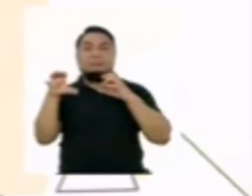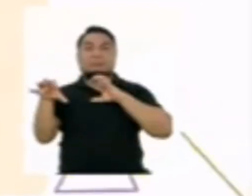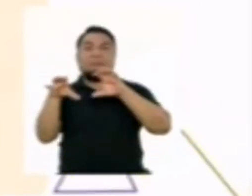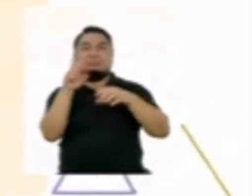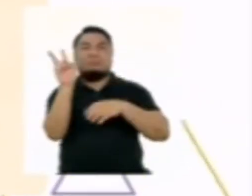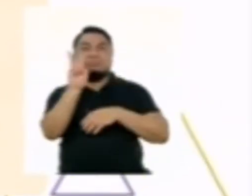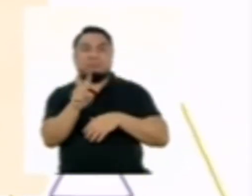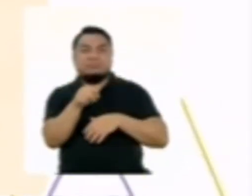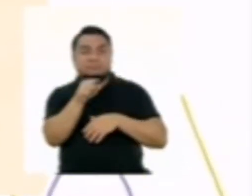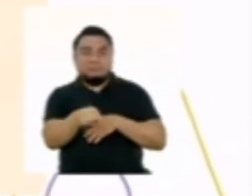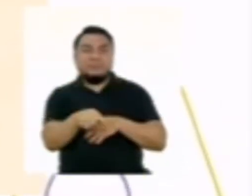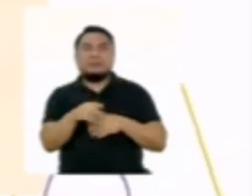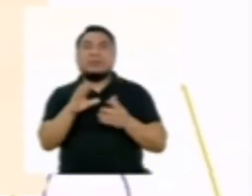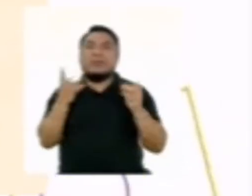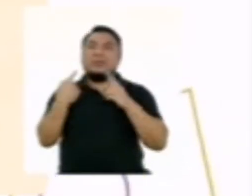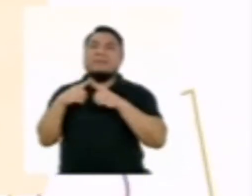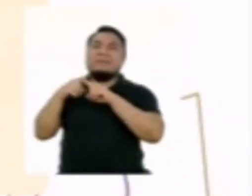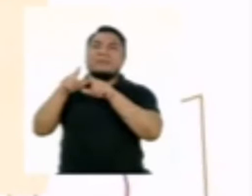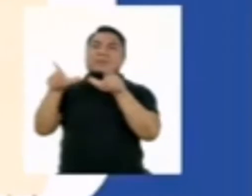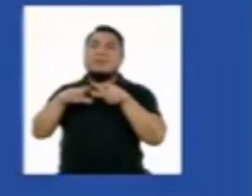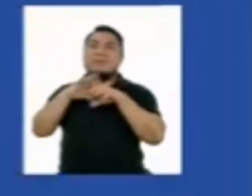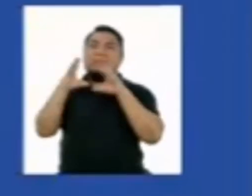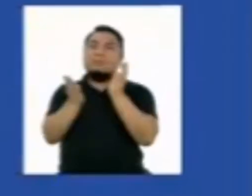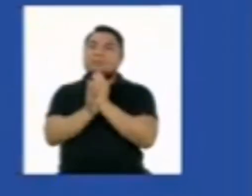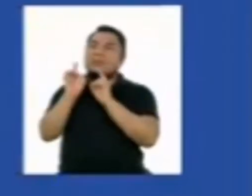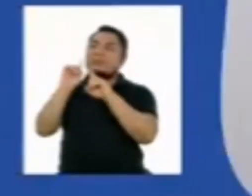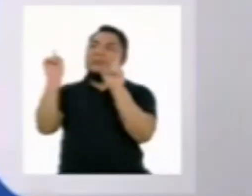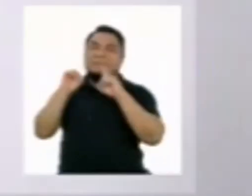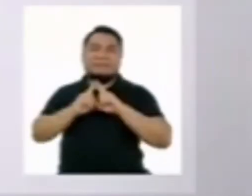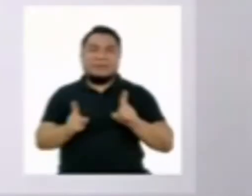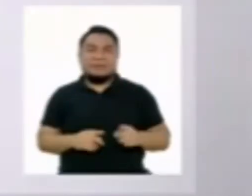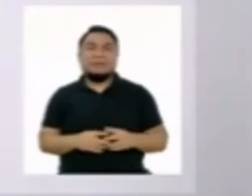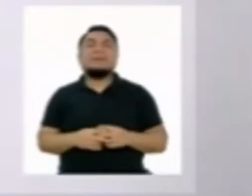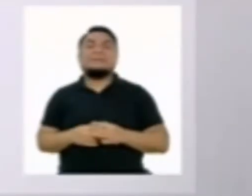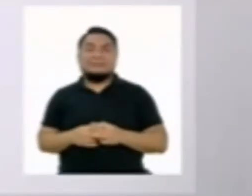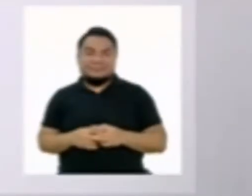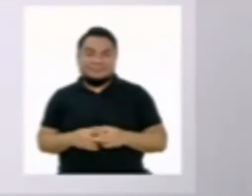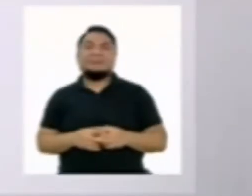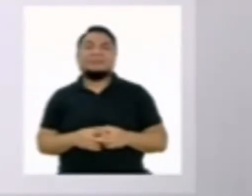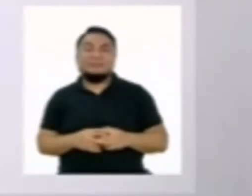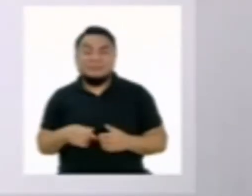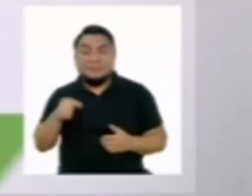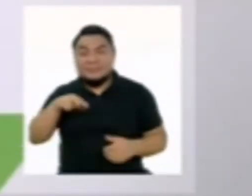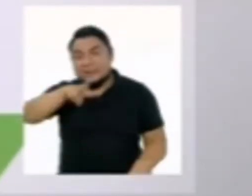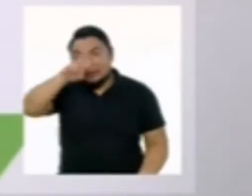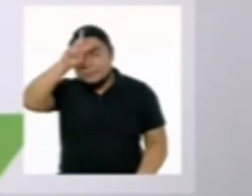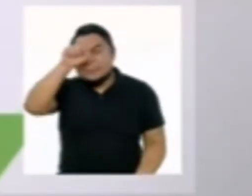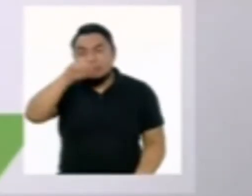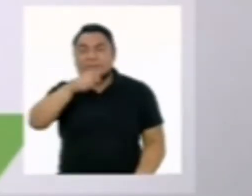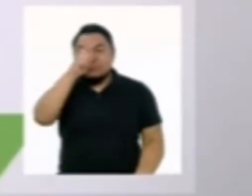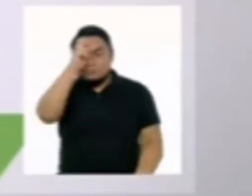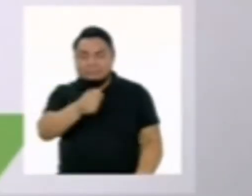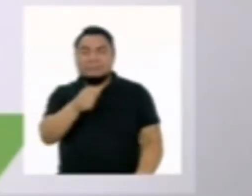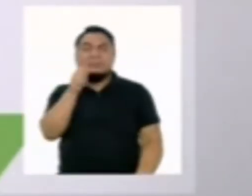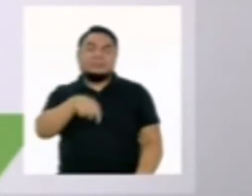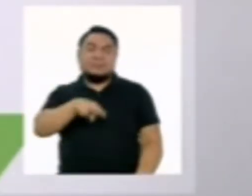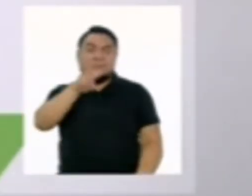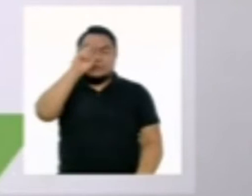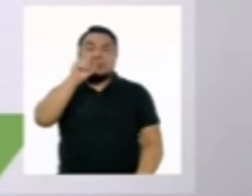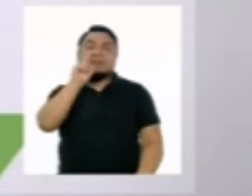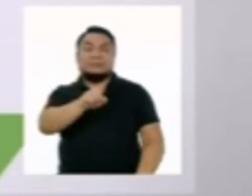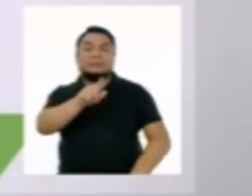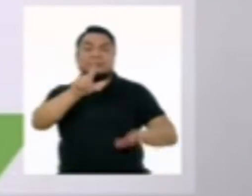biodiversidad. Digo, en comparación con otras regiones del mundo. Así es. El Perú ha sido reconocido como uno de